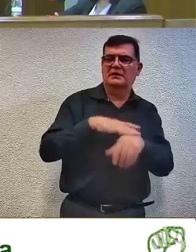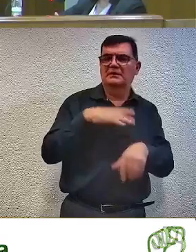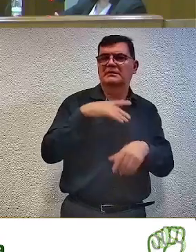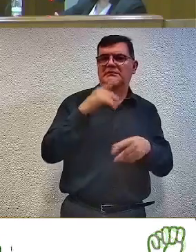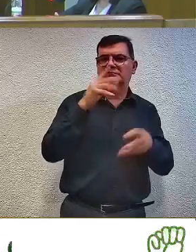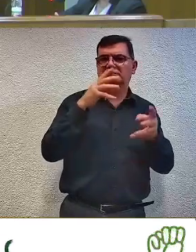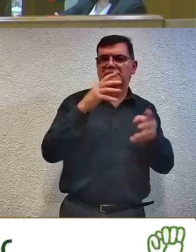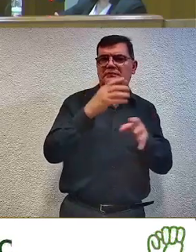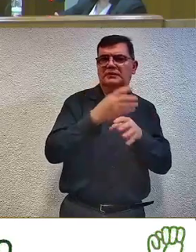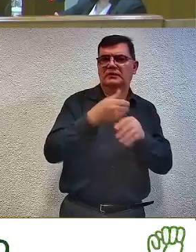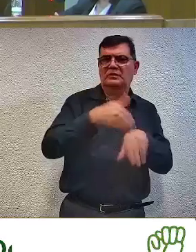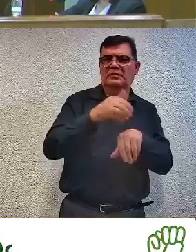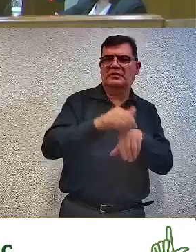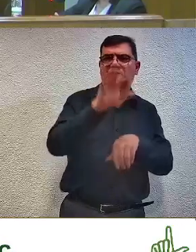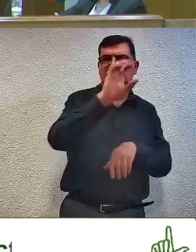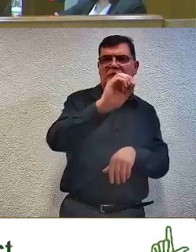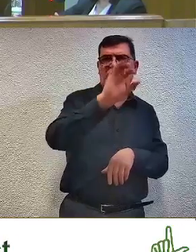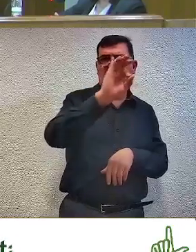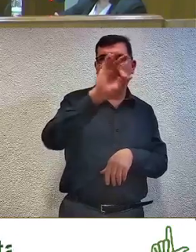con la clave